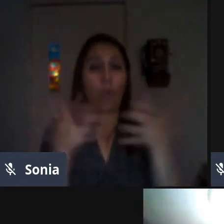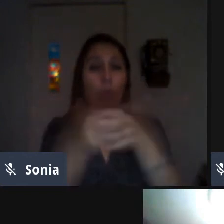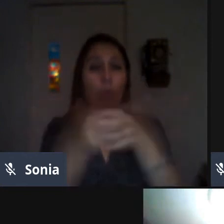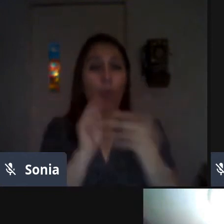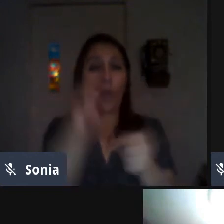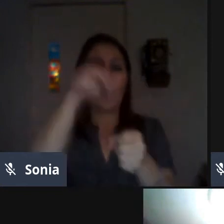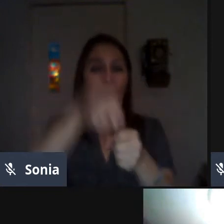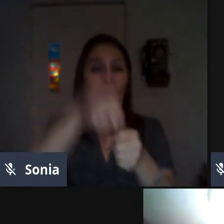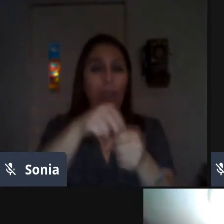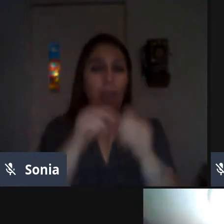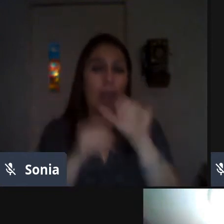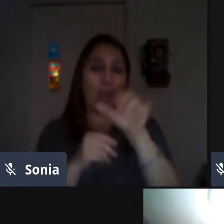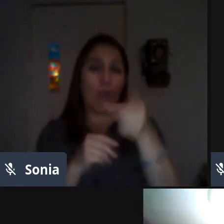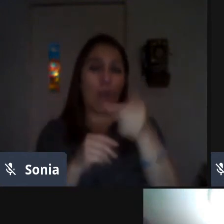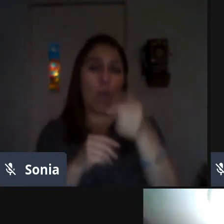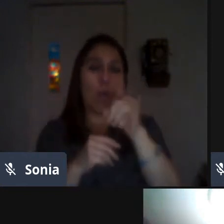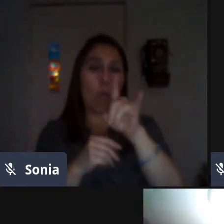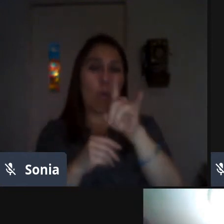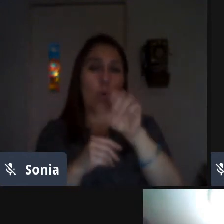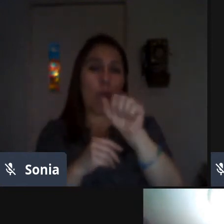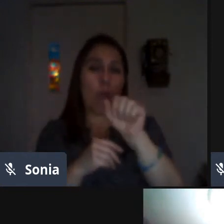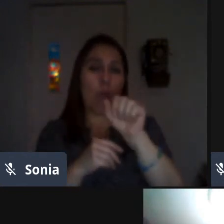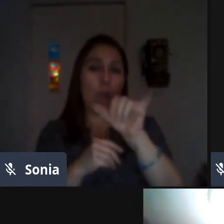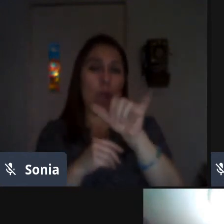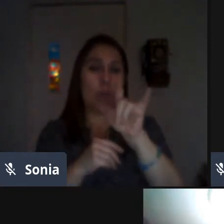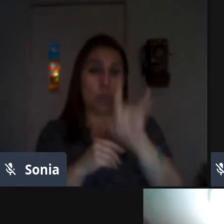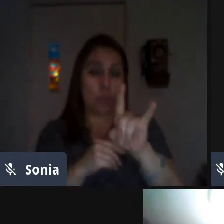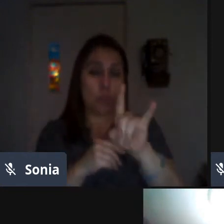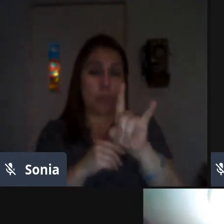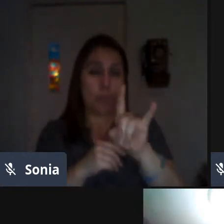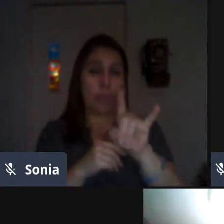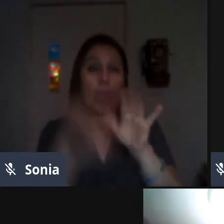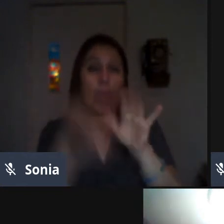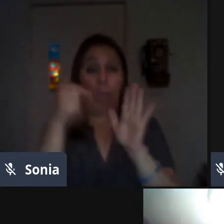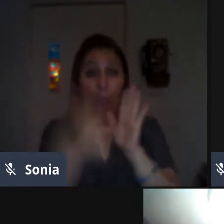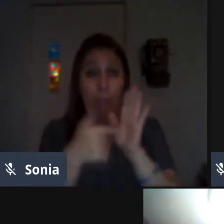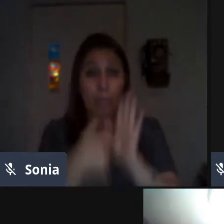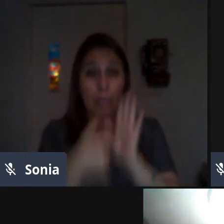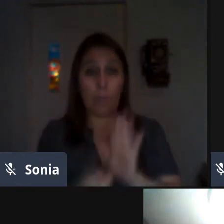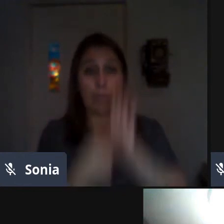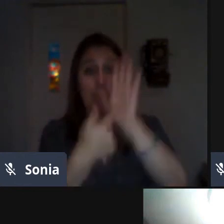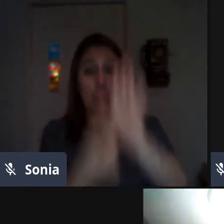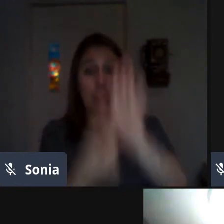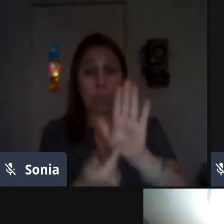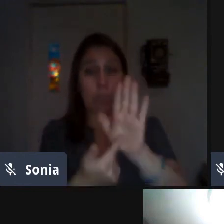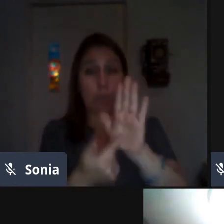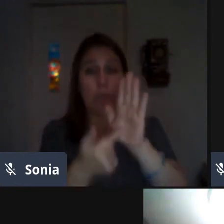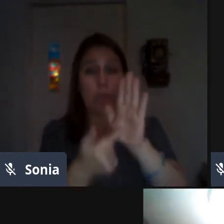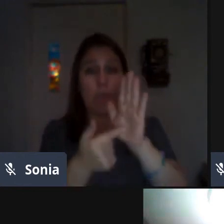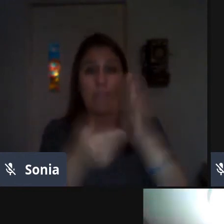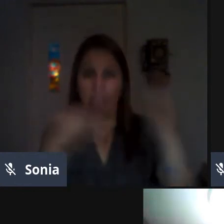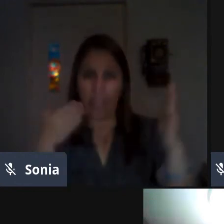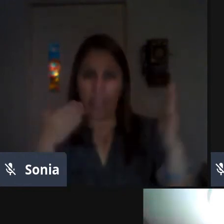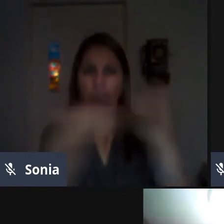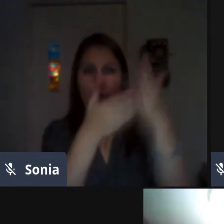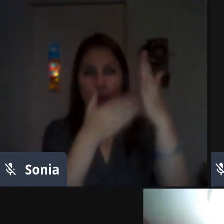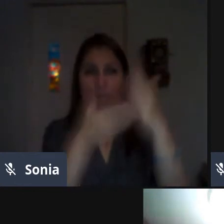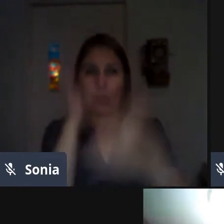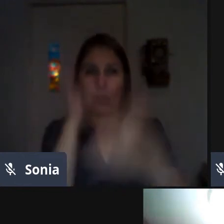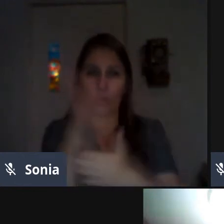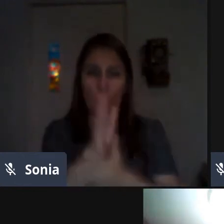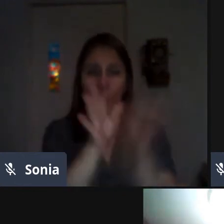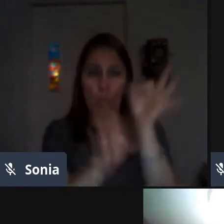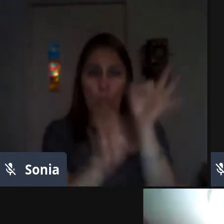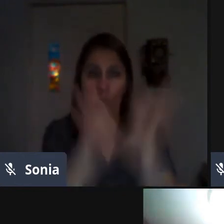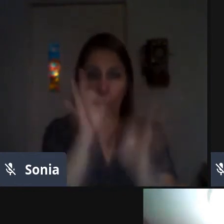directora priscila padilla exponía como una denuncia importante junto con una mujer